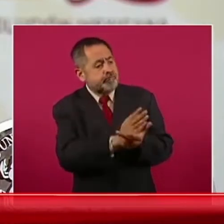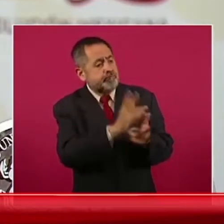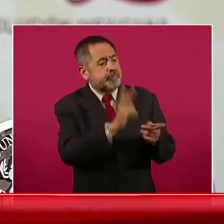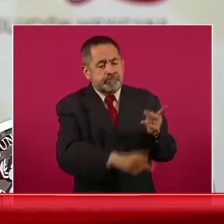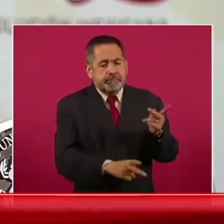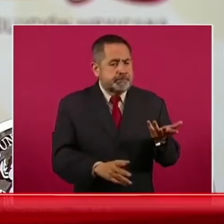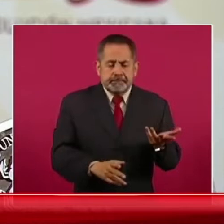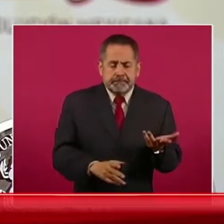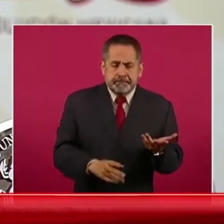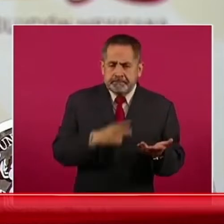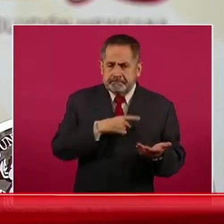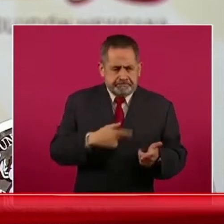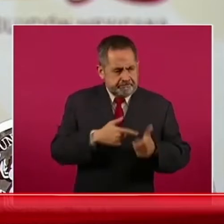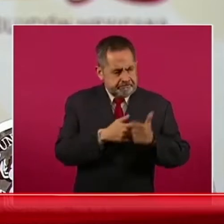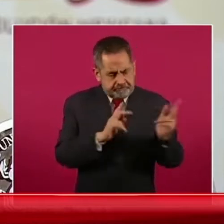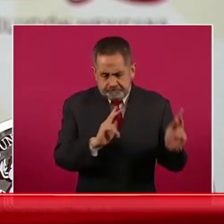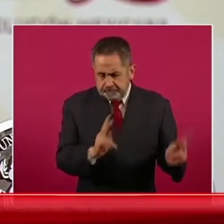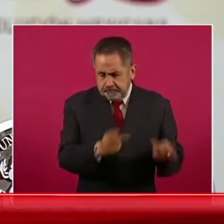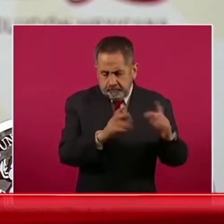detener